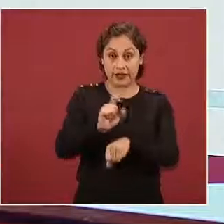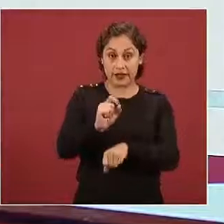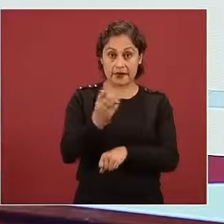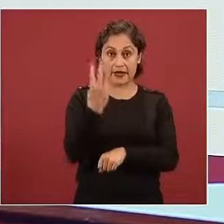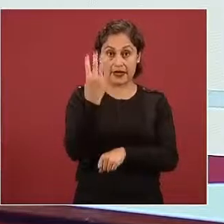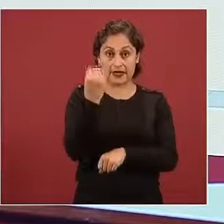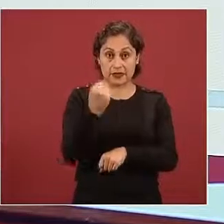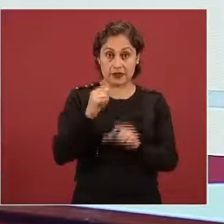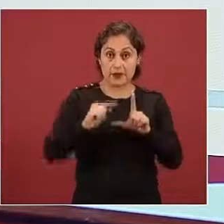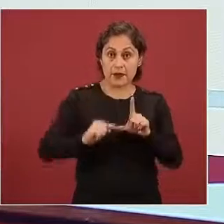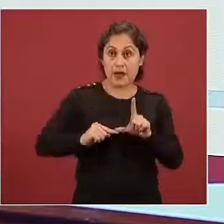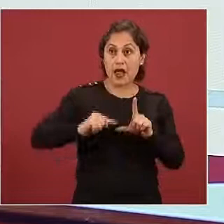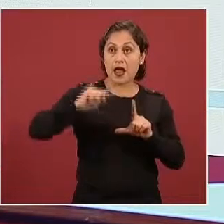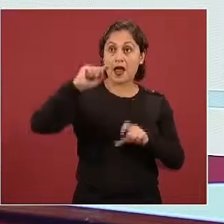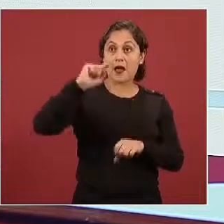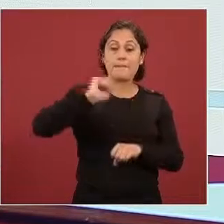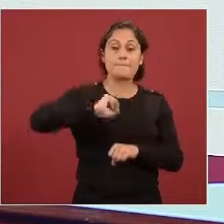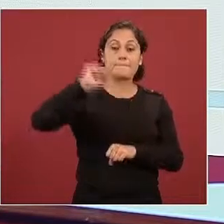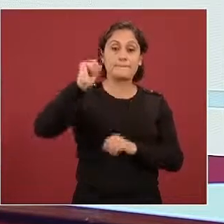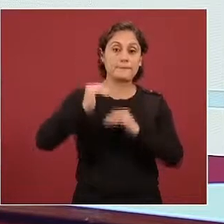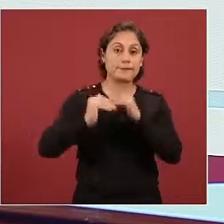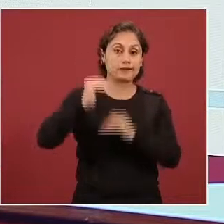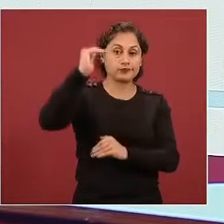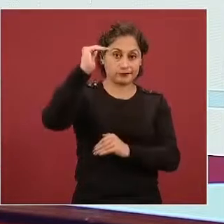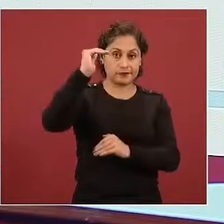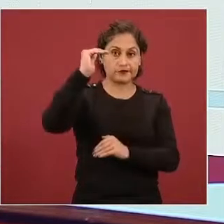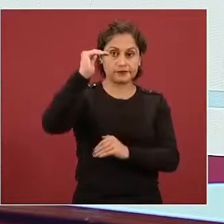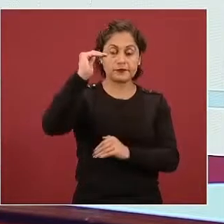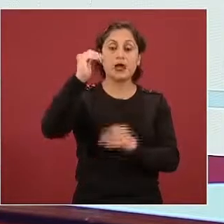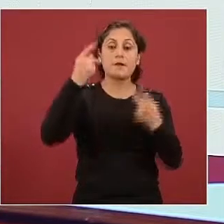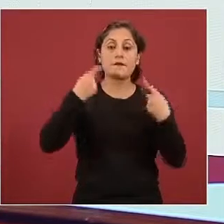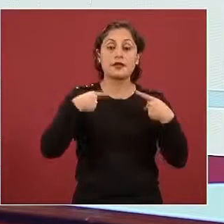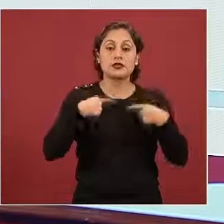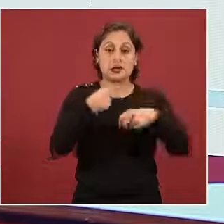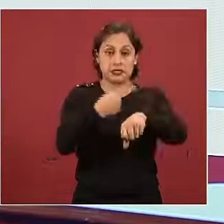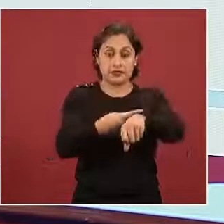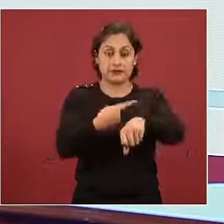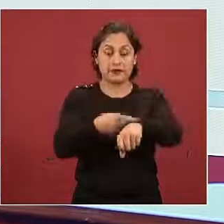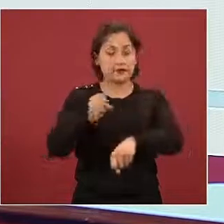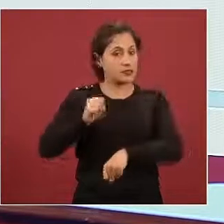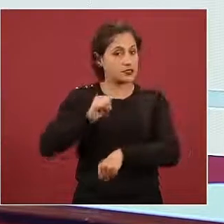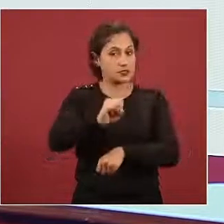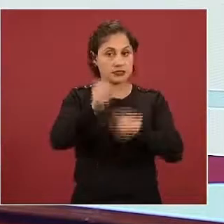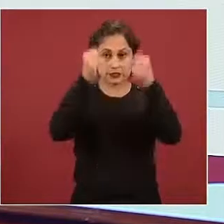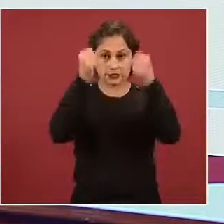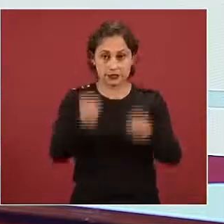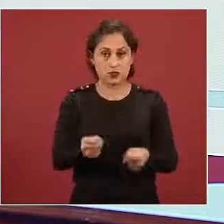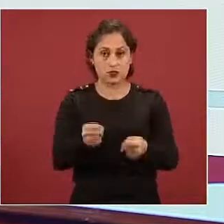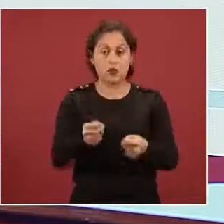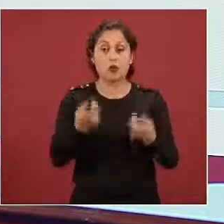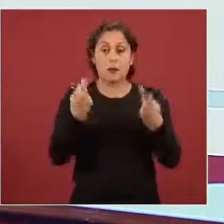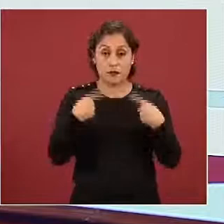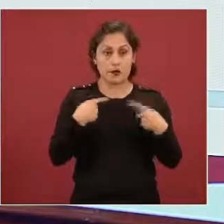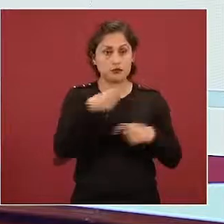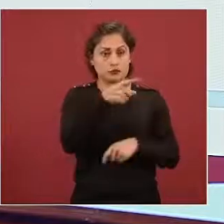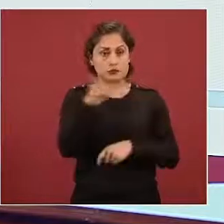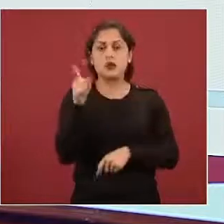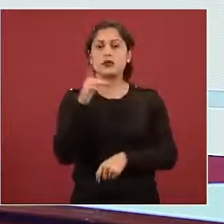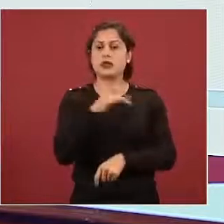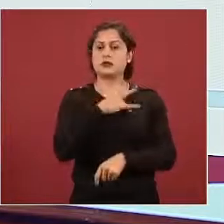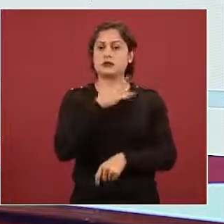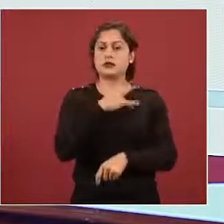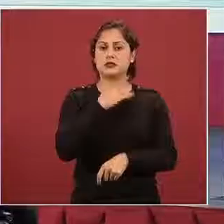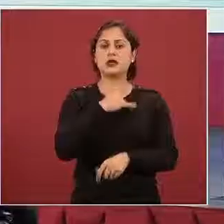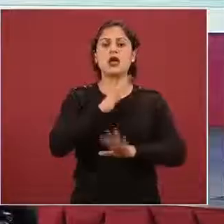a un punto máximo en la proporción de casos confirmados, es decir, personas que teniendo los síntomas y tomándoles